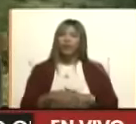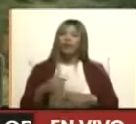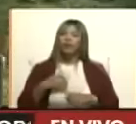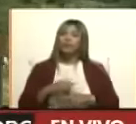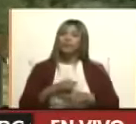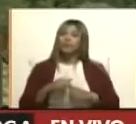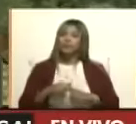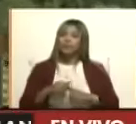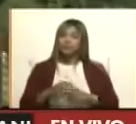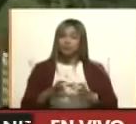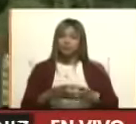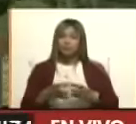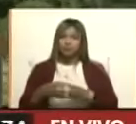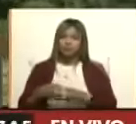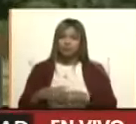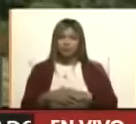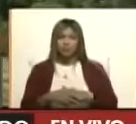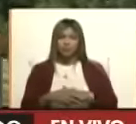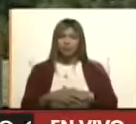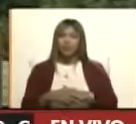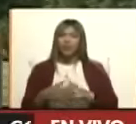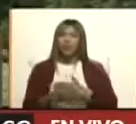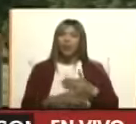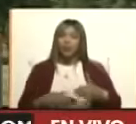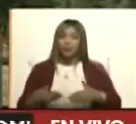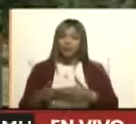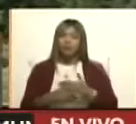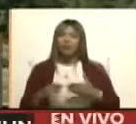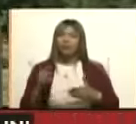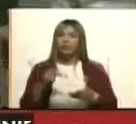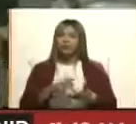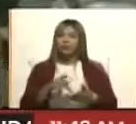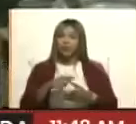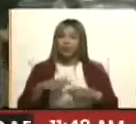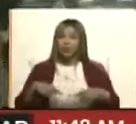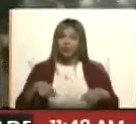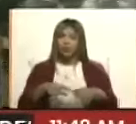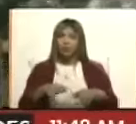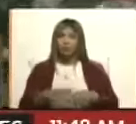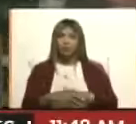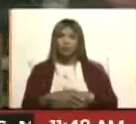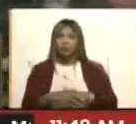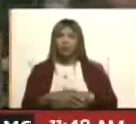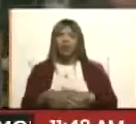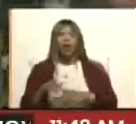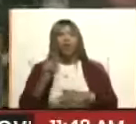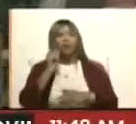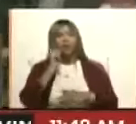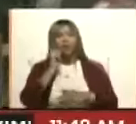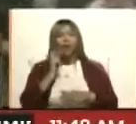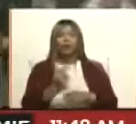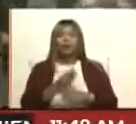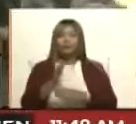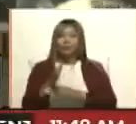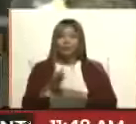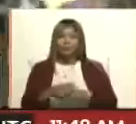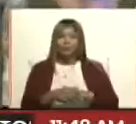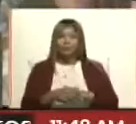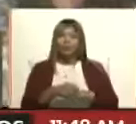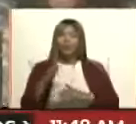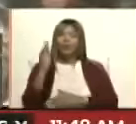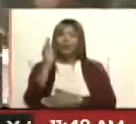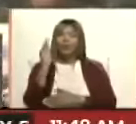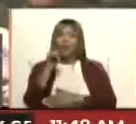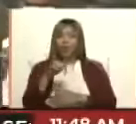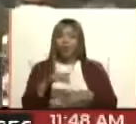Pardo, los comerciantes que estaban en la plaza, las mujeres que se dirigían a la iglesia